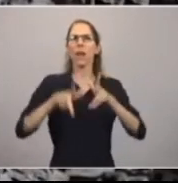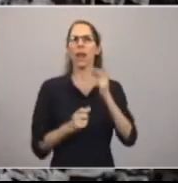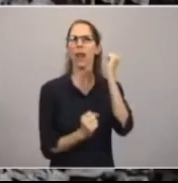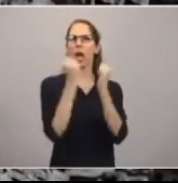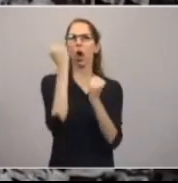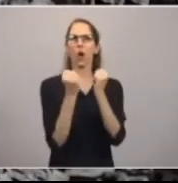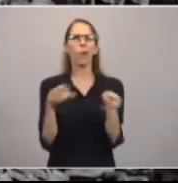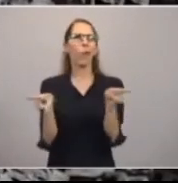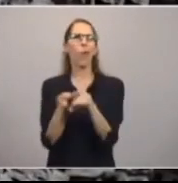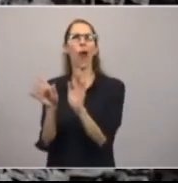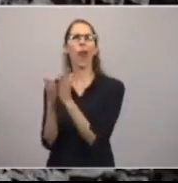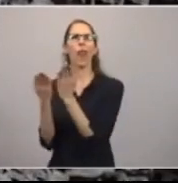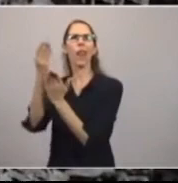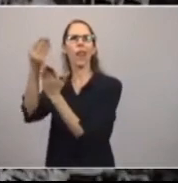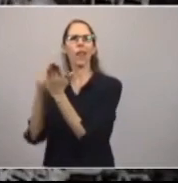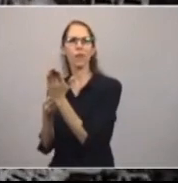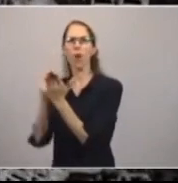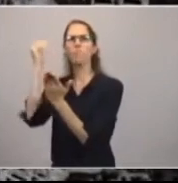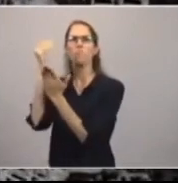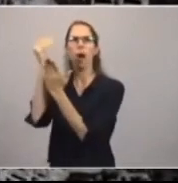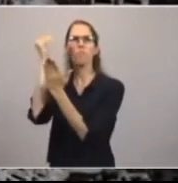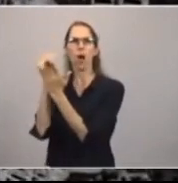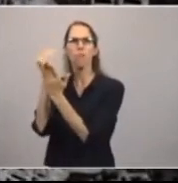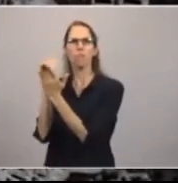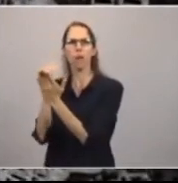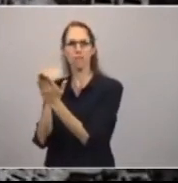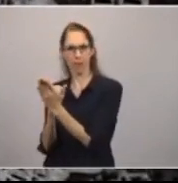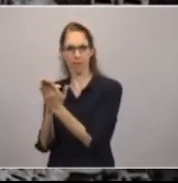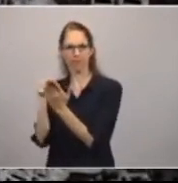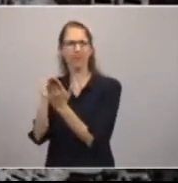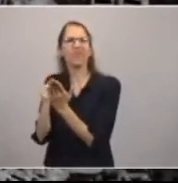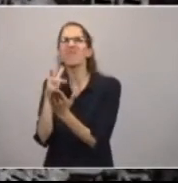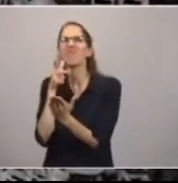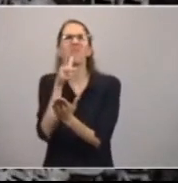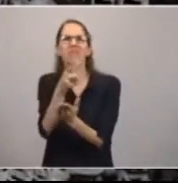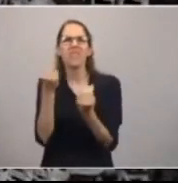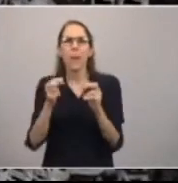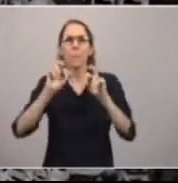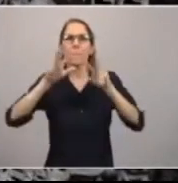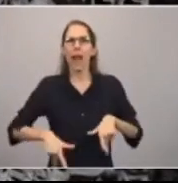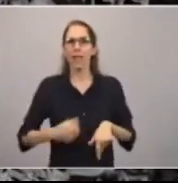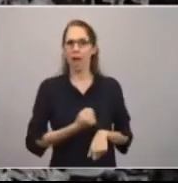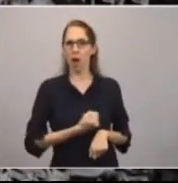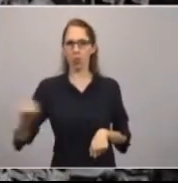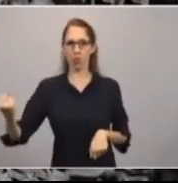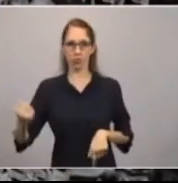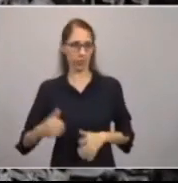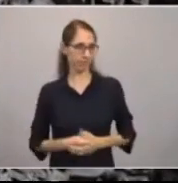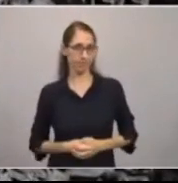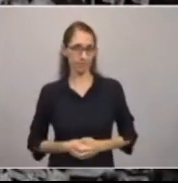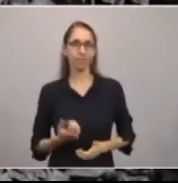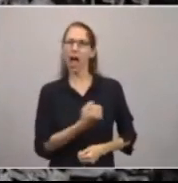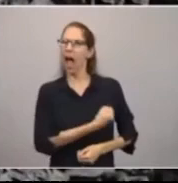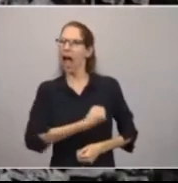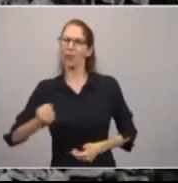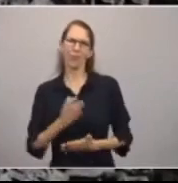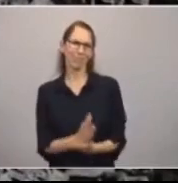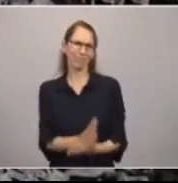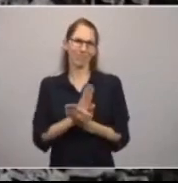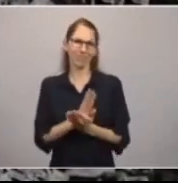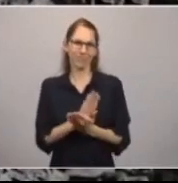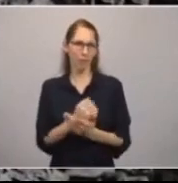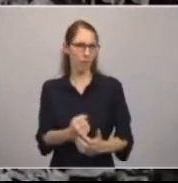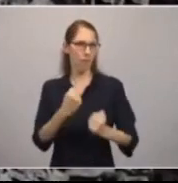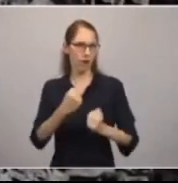Se llama históricamente plan de ajuste. Plan de ajuste ortodoxo, ¿no? A veces lo llaman